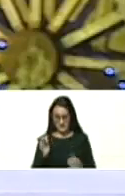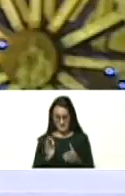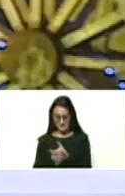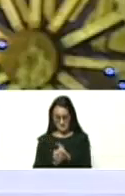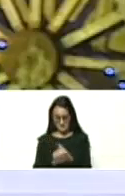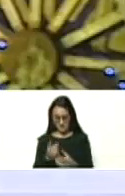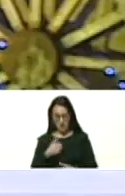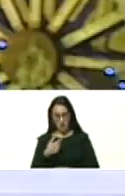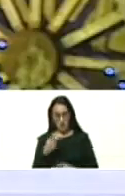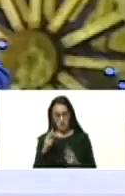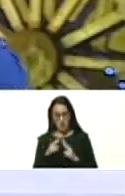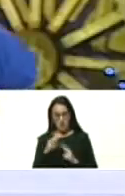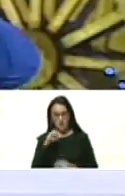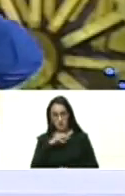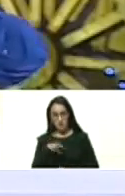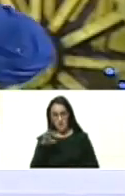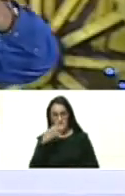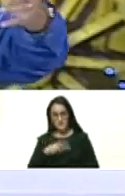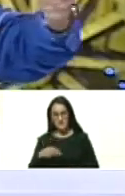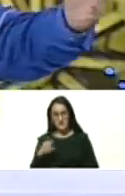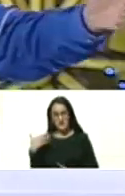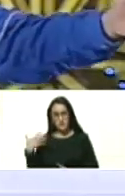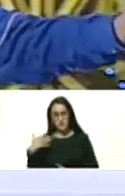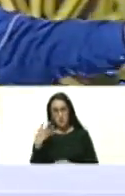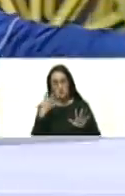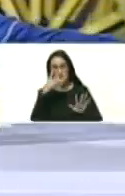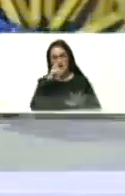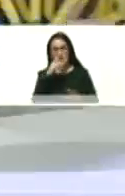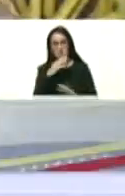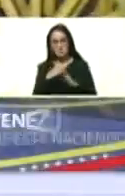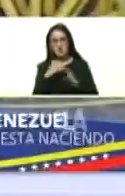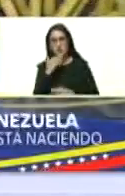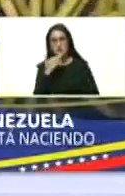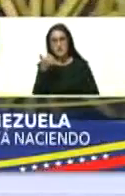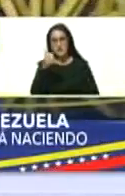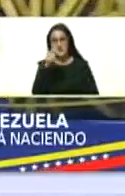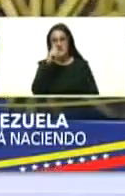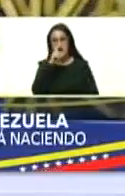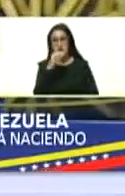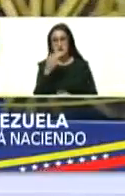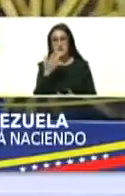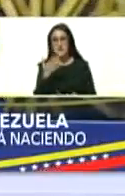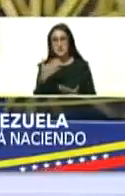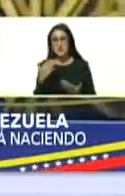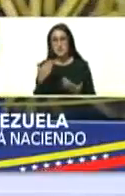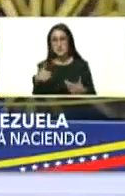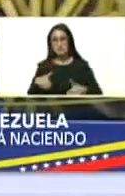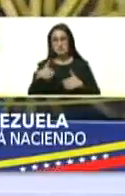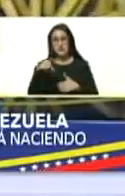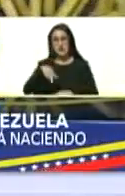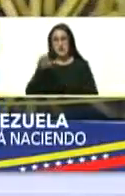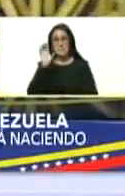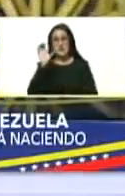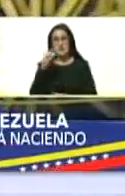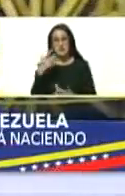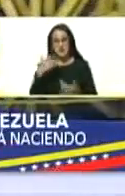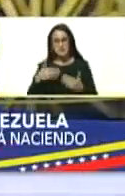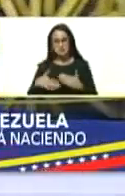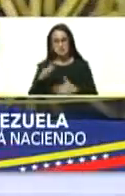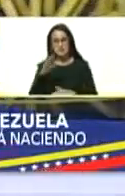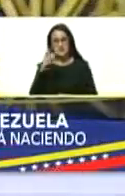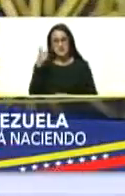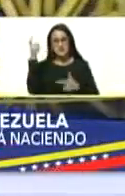como presidente. En el transcurso de estos 9 años y medio, casi 10 años al frente de la patria, desde que el comandante Chávez me